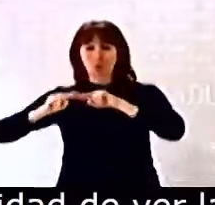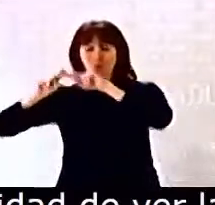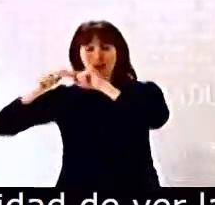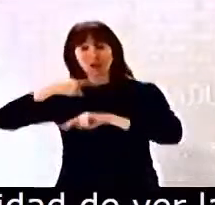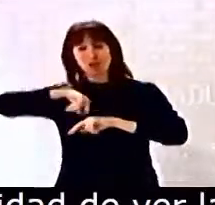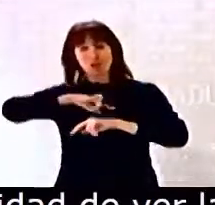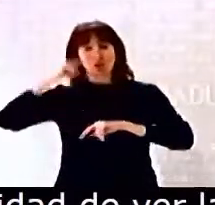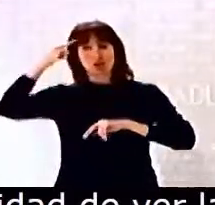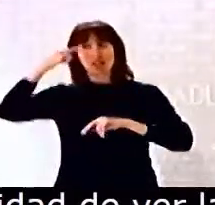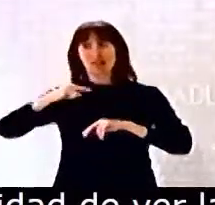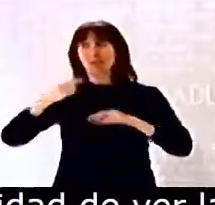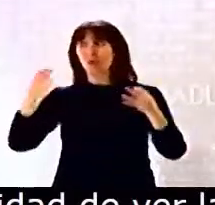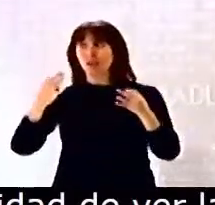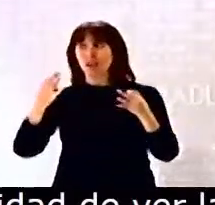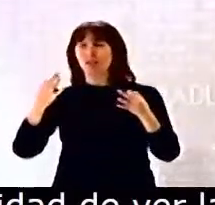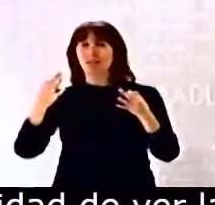sabremos